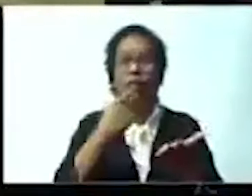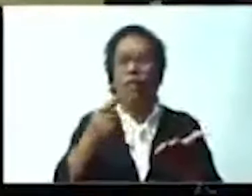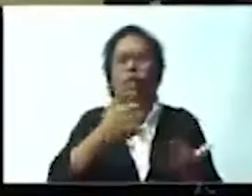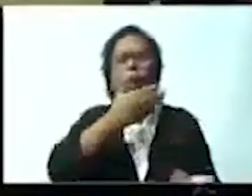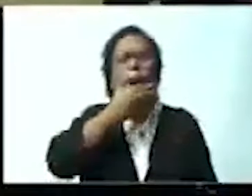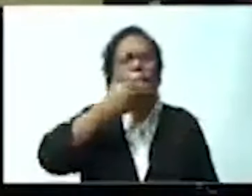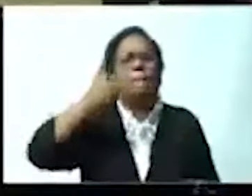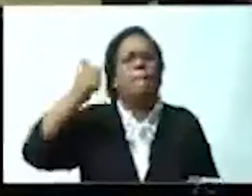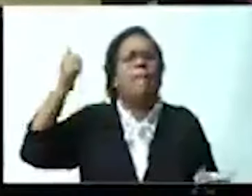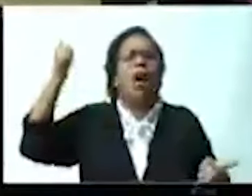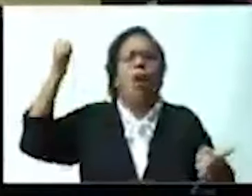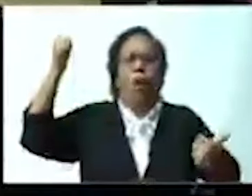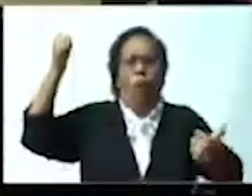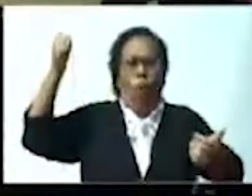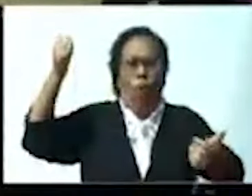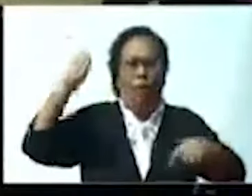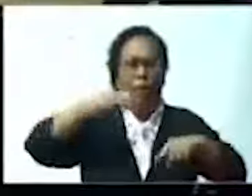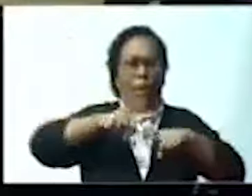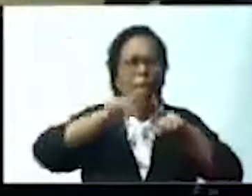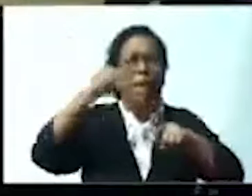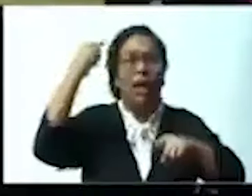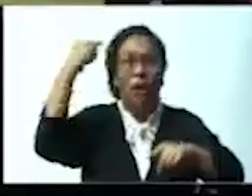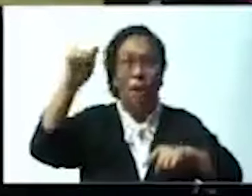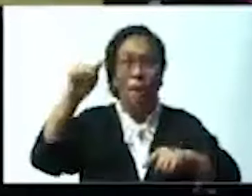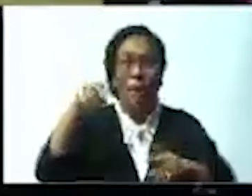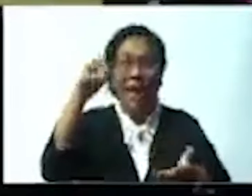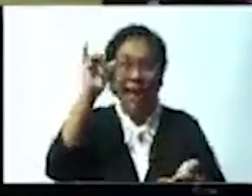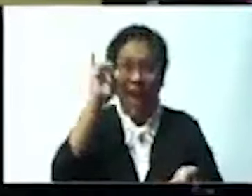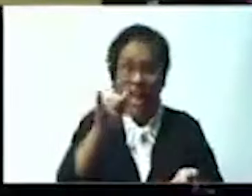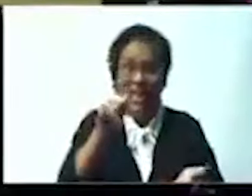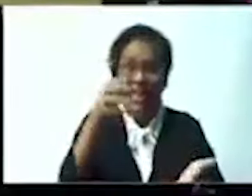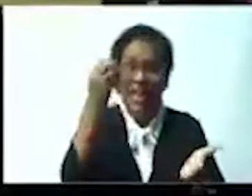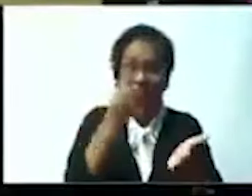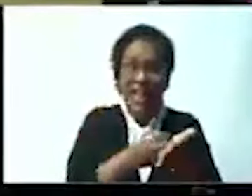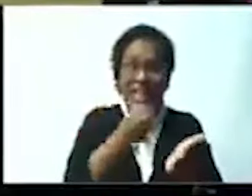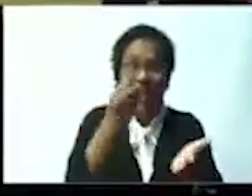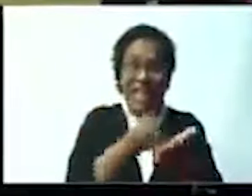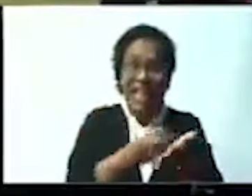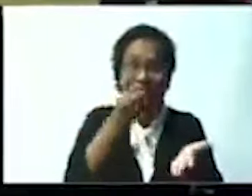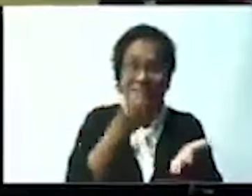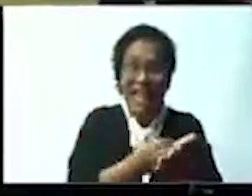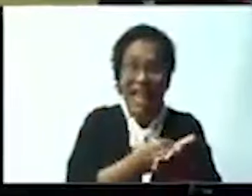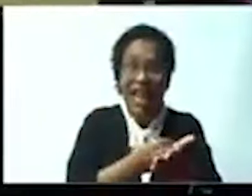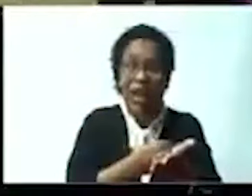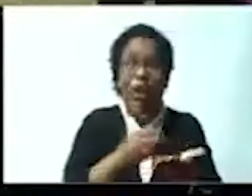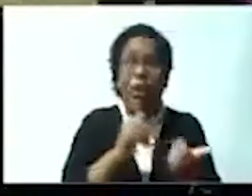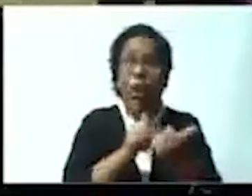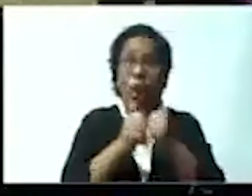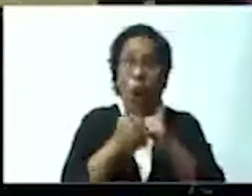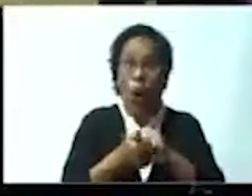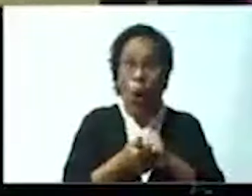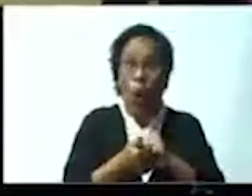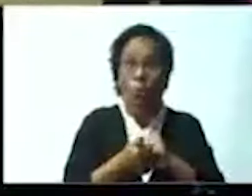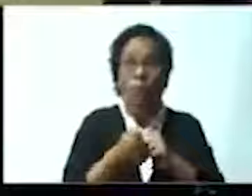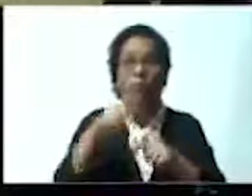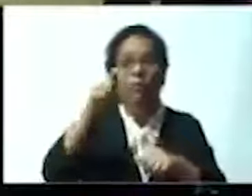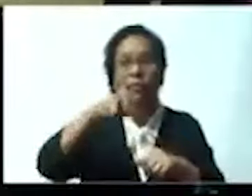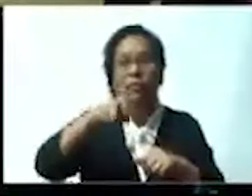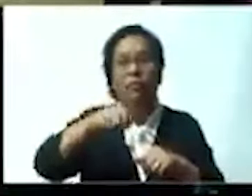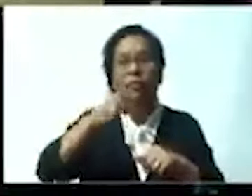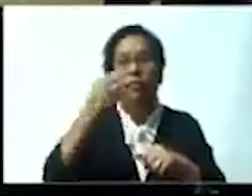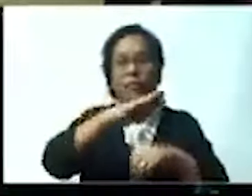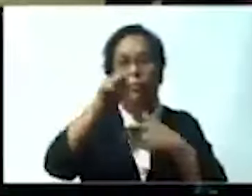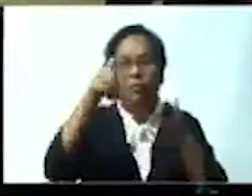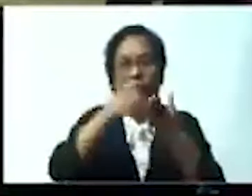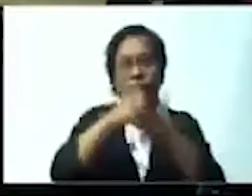esa inversión, ¿ustedes saben qué hay que hacer? Si no se hacen los aumentos de las tarifas, no hay inversión. Y si